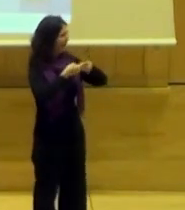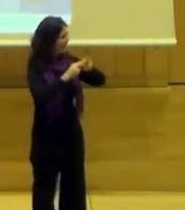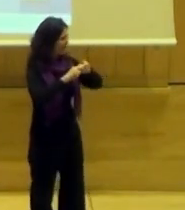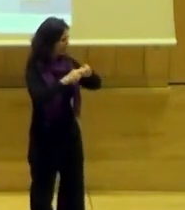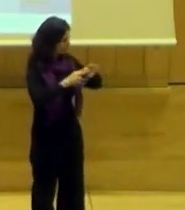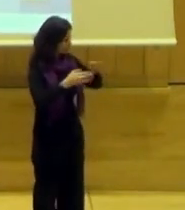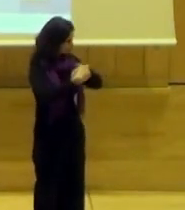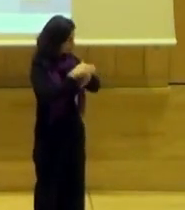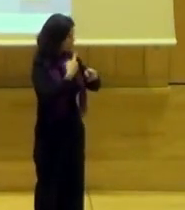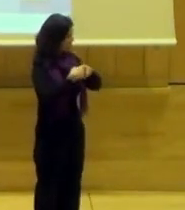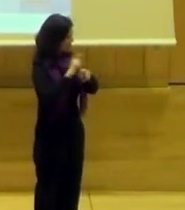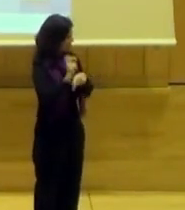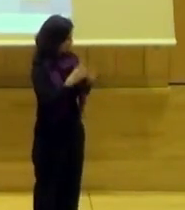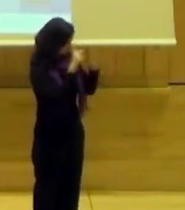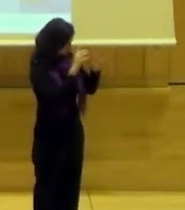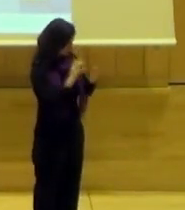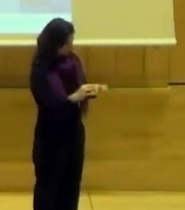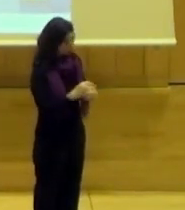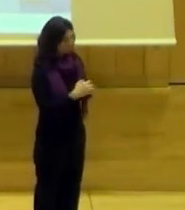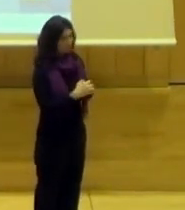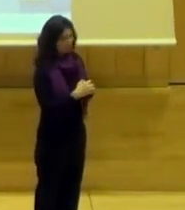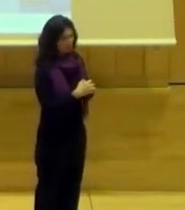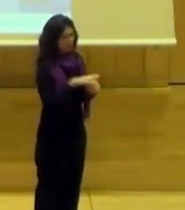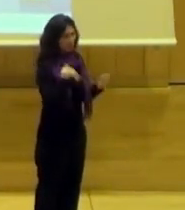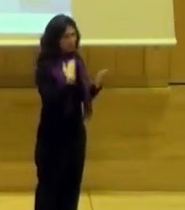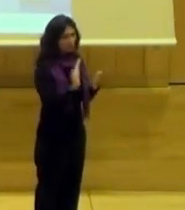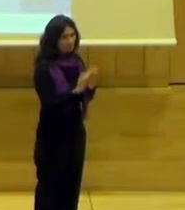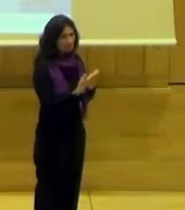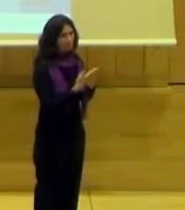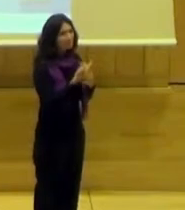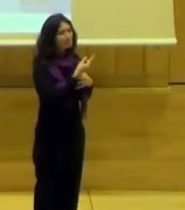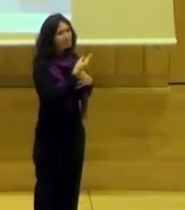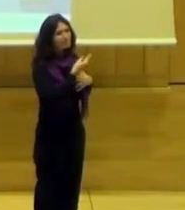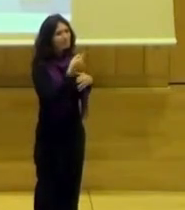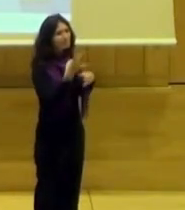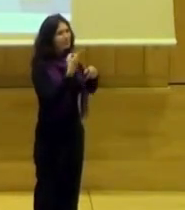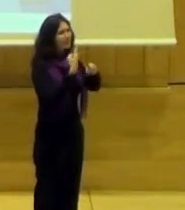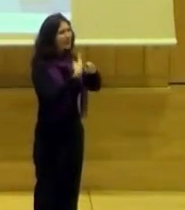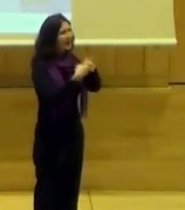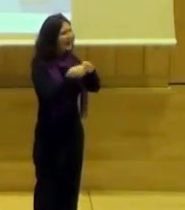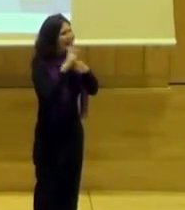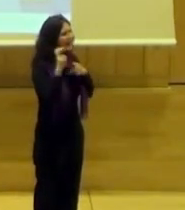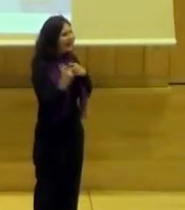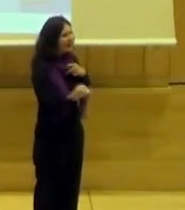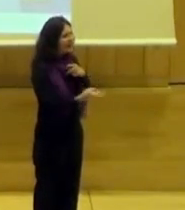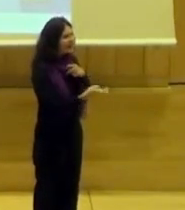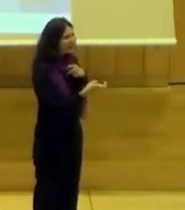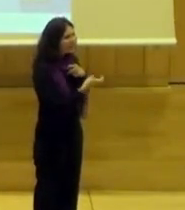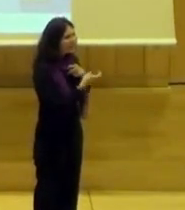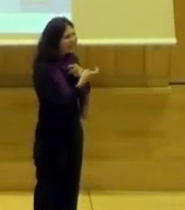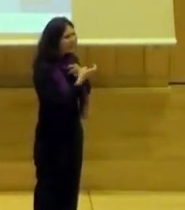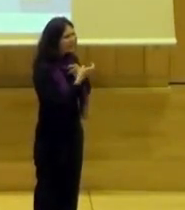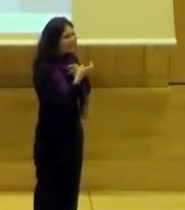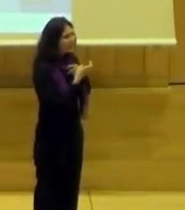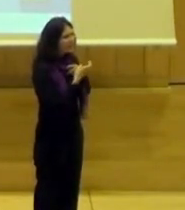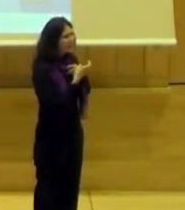y materiales muy concretos, y hasta llevar a cabo una serie de elementos y por la parte, supongo